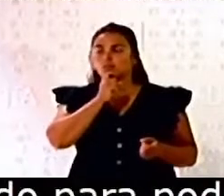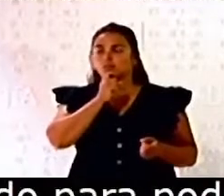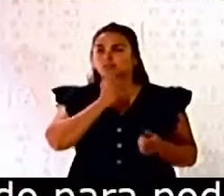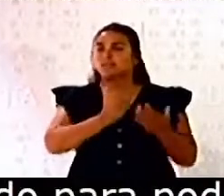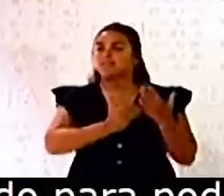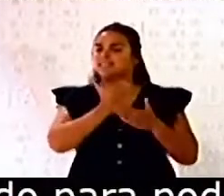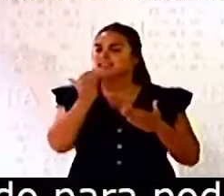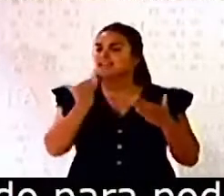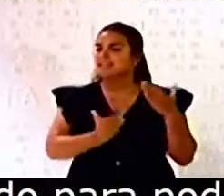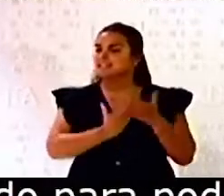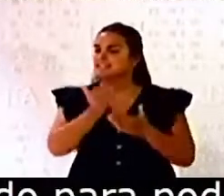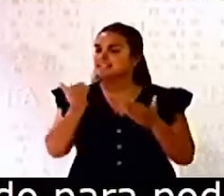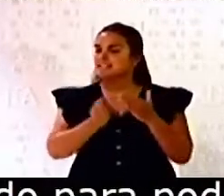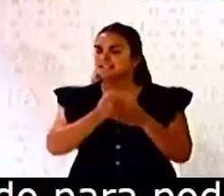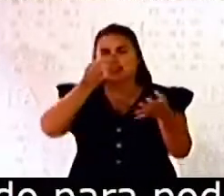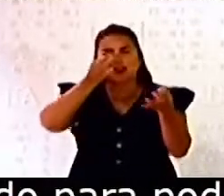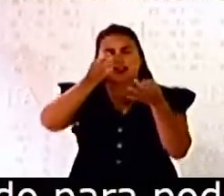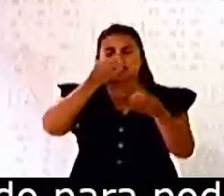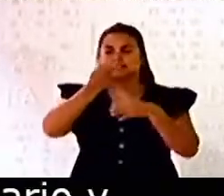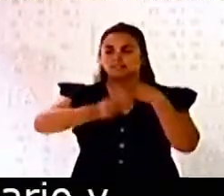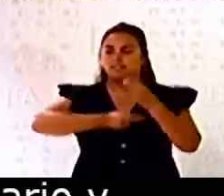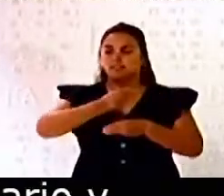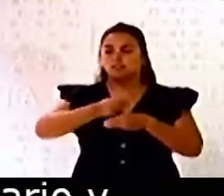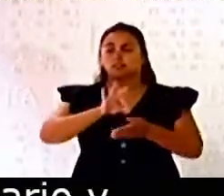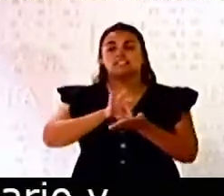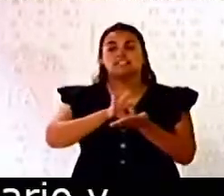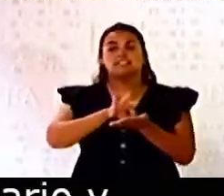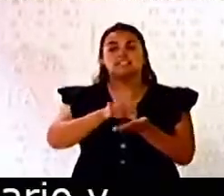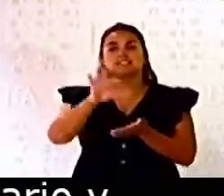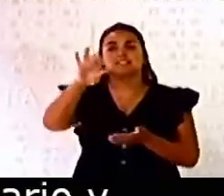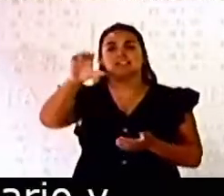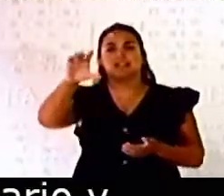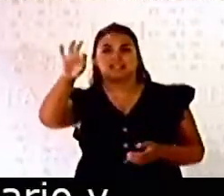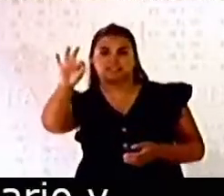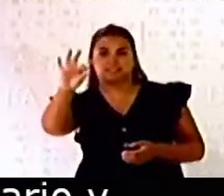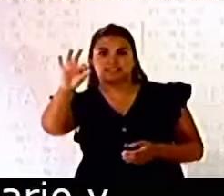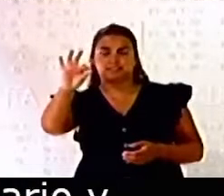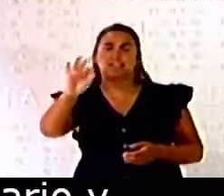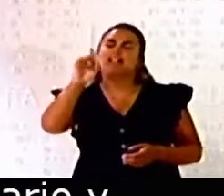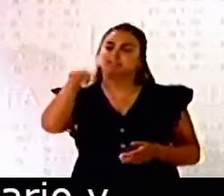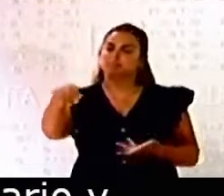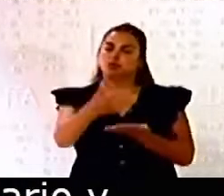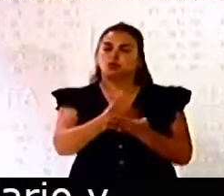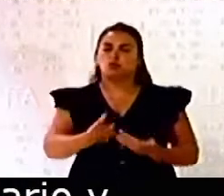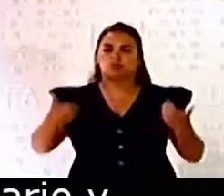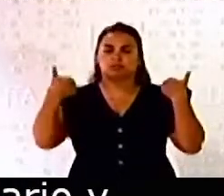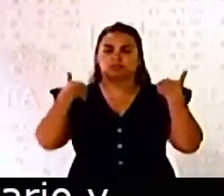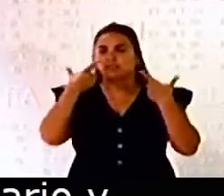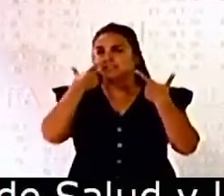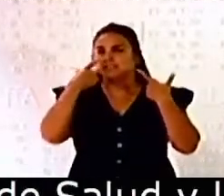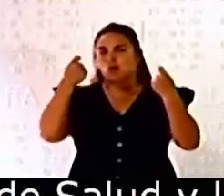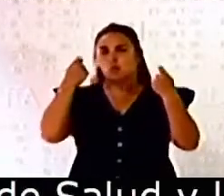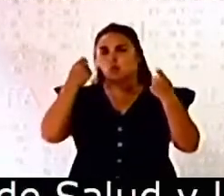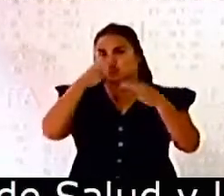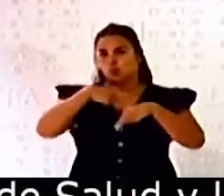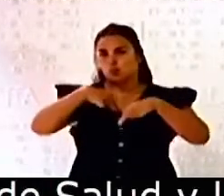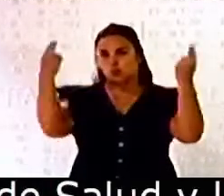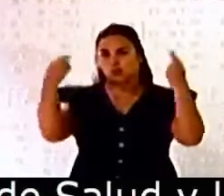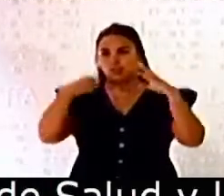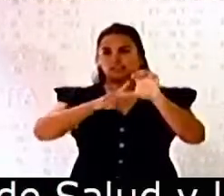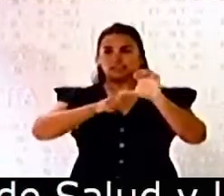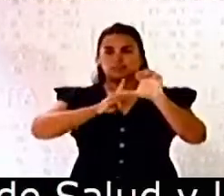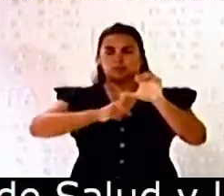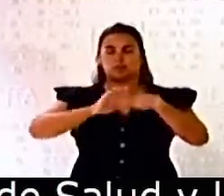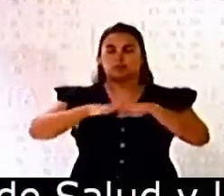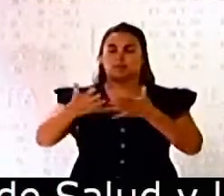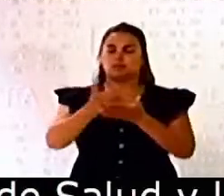diario y milimétrico que está haciendo el Servicio Extremeño de Salud y todos los responsables de salud pública en Extremadura a lo largo de